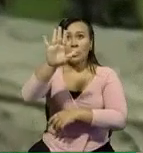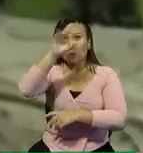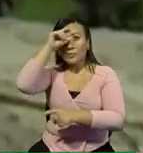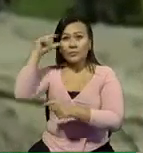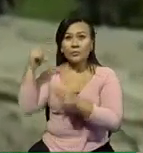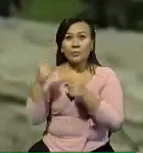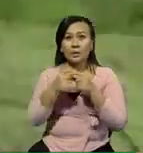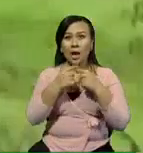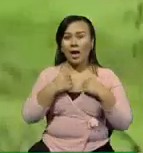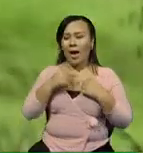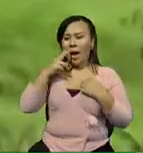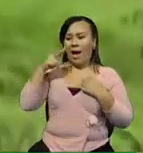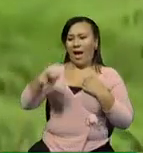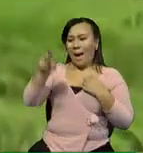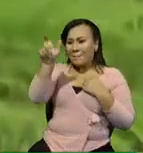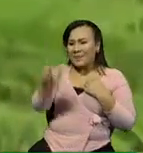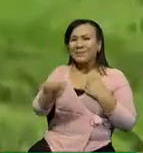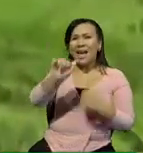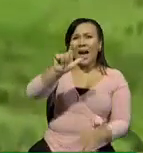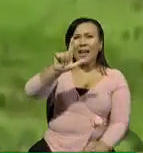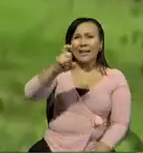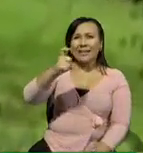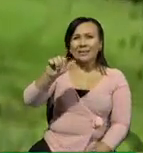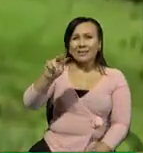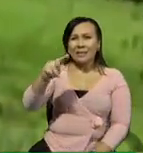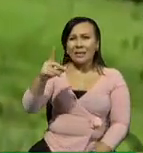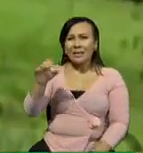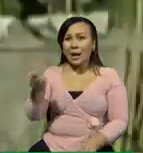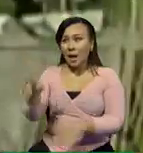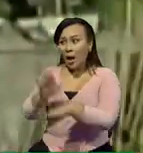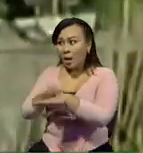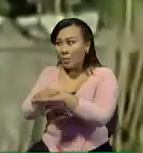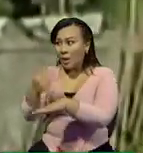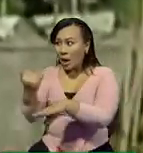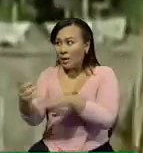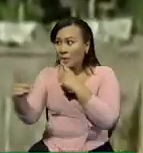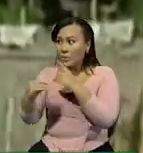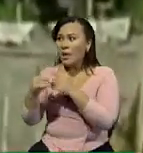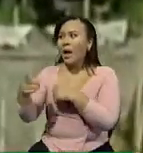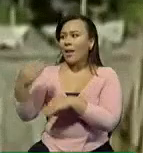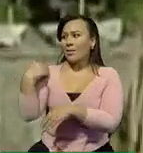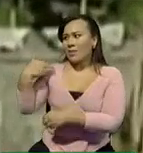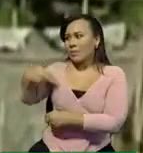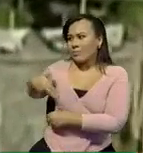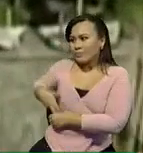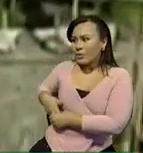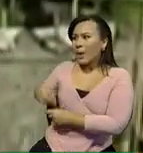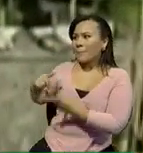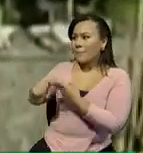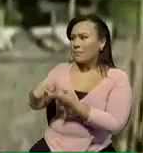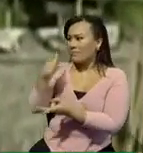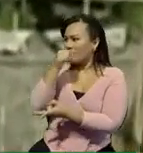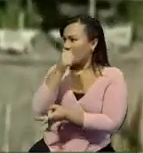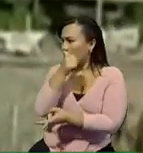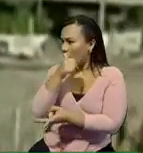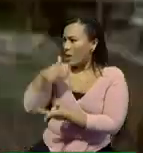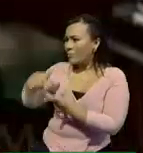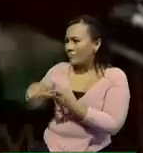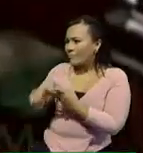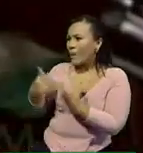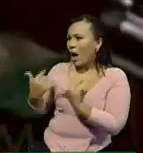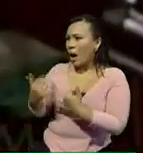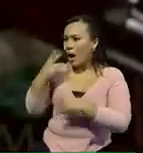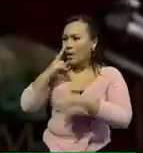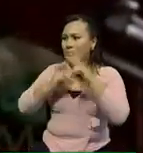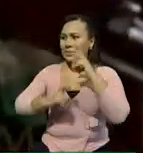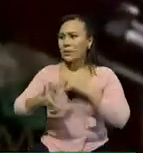al disidente de los delitos de desaparición forzada, concierto para delinquir y posesión de armas. Olaya será trasladado a Bogotá para legalizar